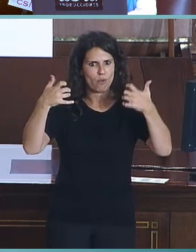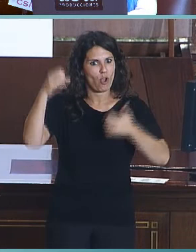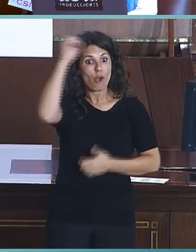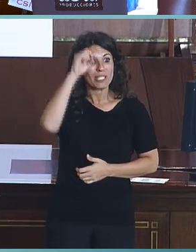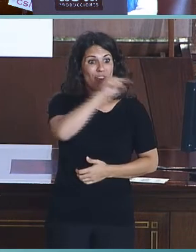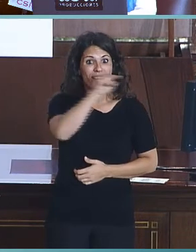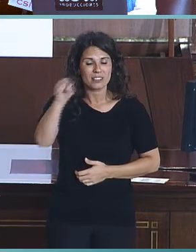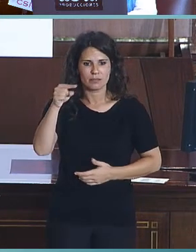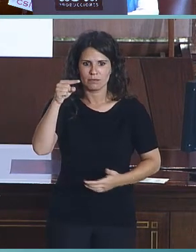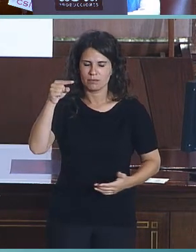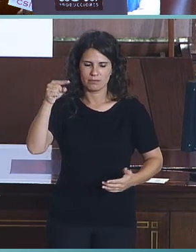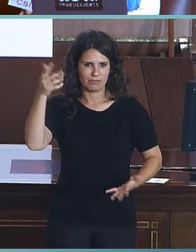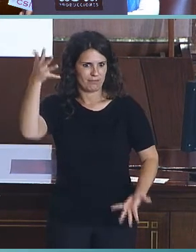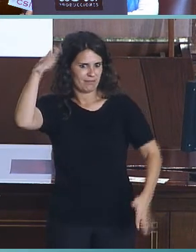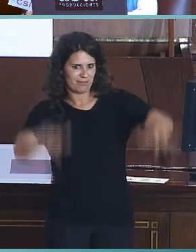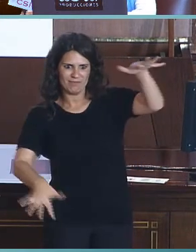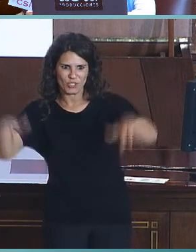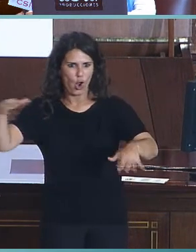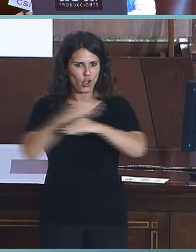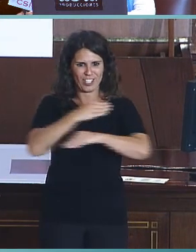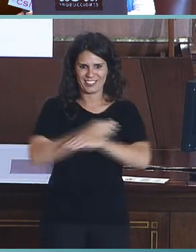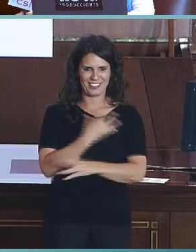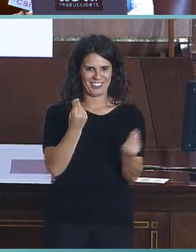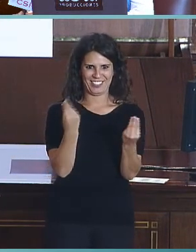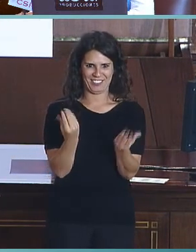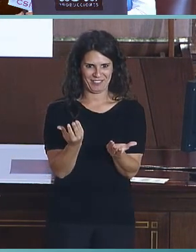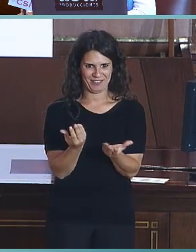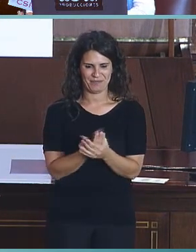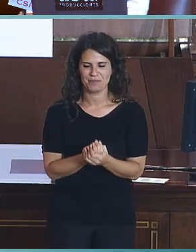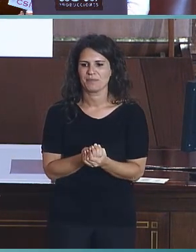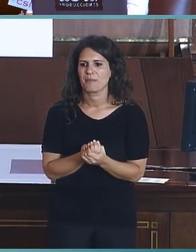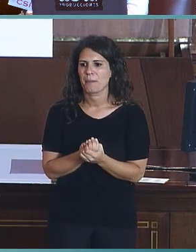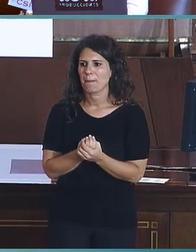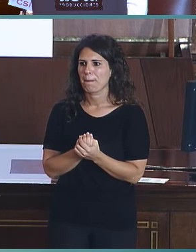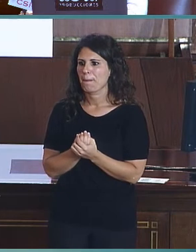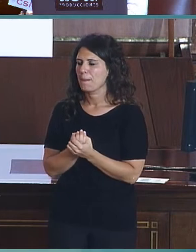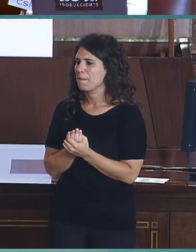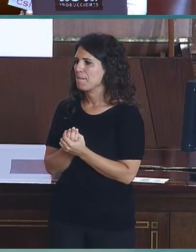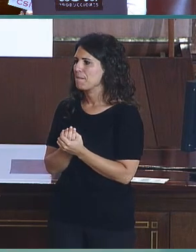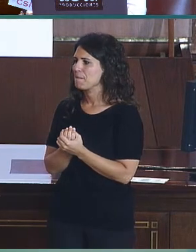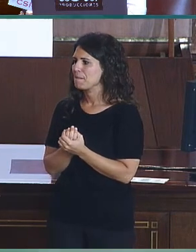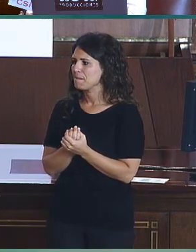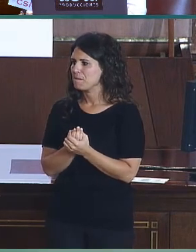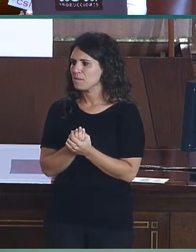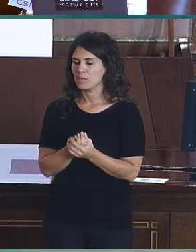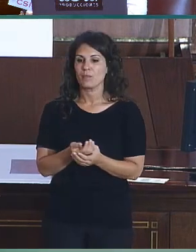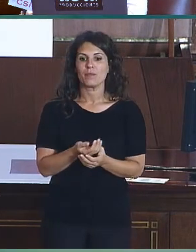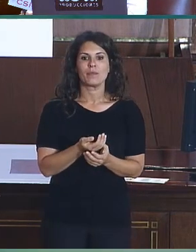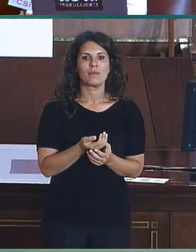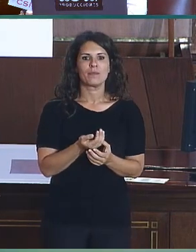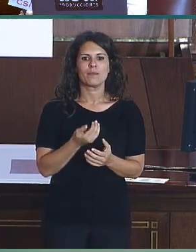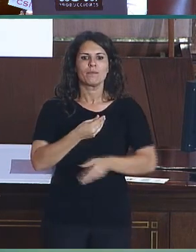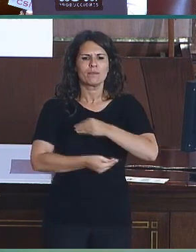opiniones. Bien, lo Lo que se hizo fue elaborar una